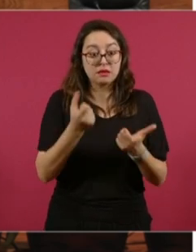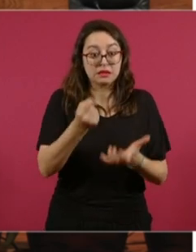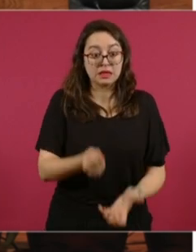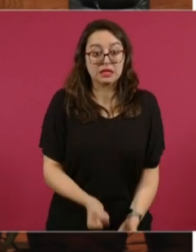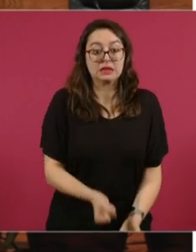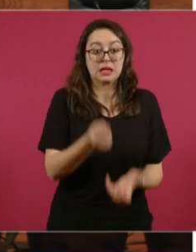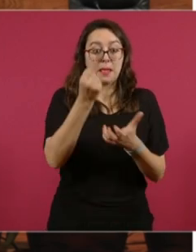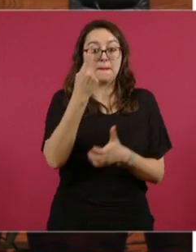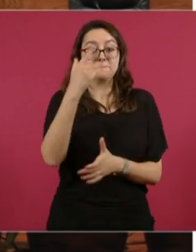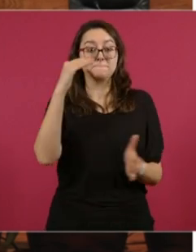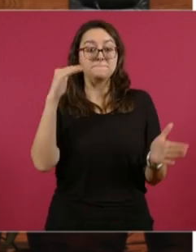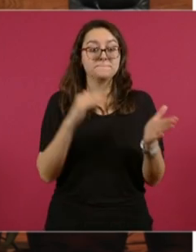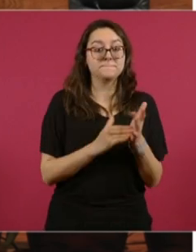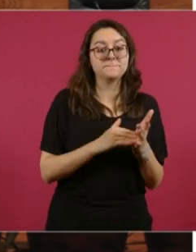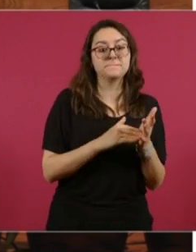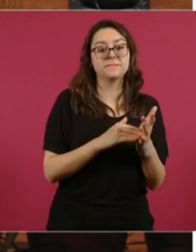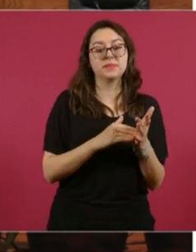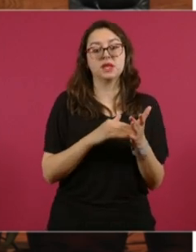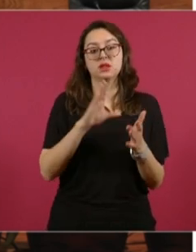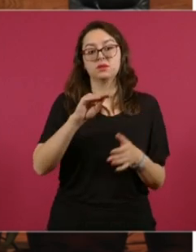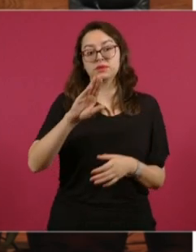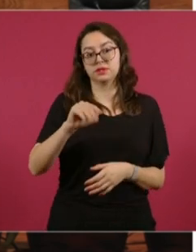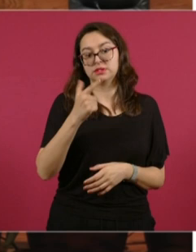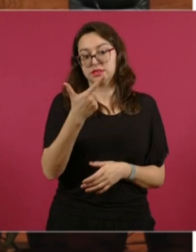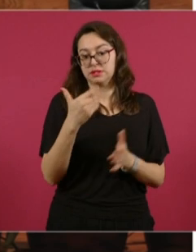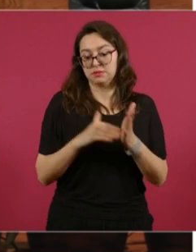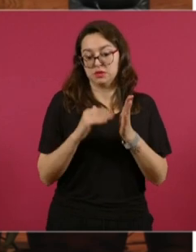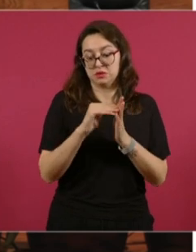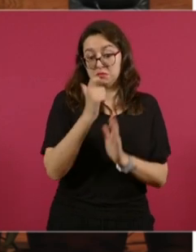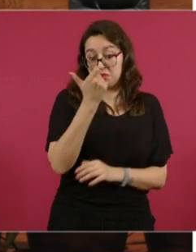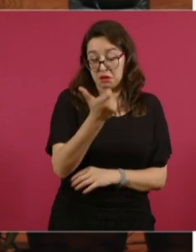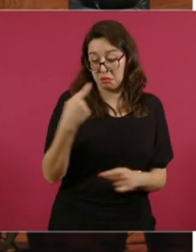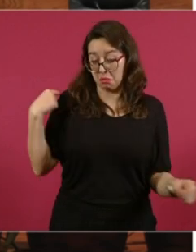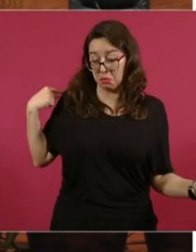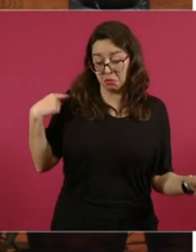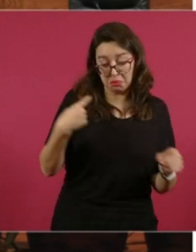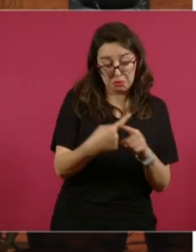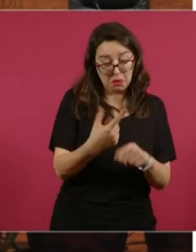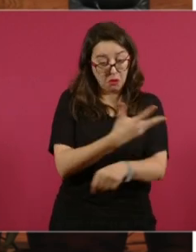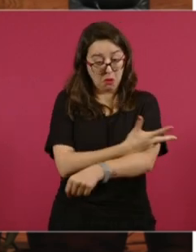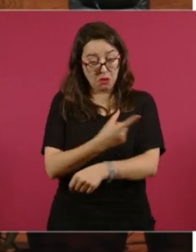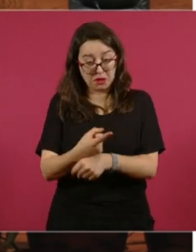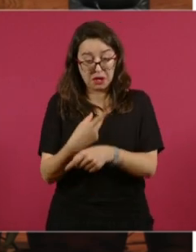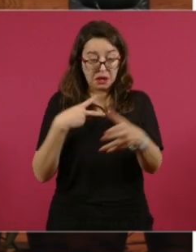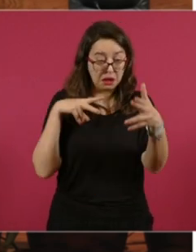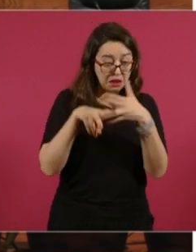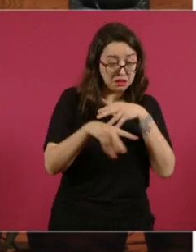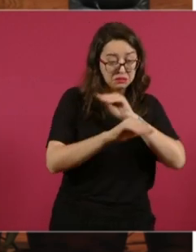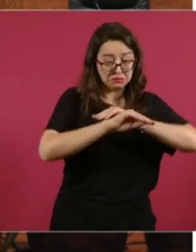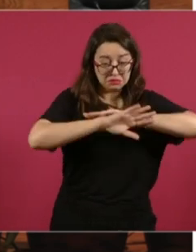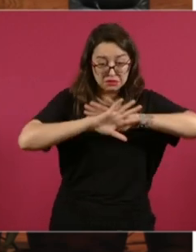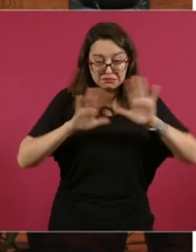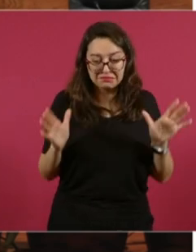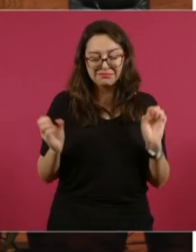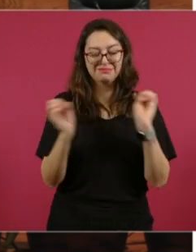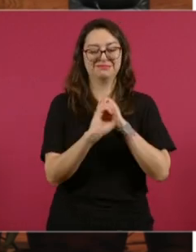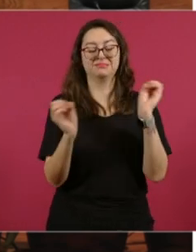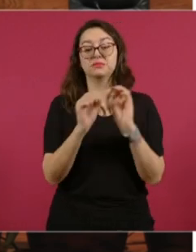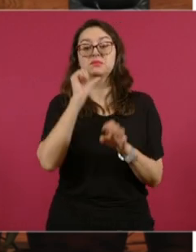no ha habido mayor transparencia. Y al contrario, tenemos casos emblemáticos sobre